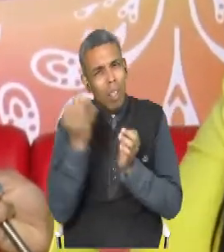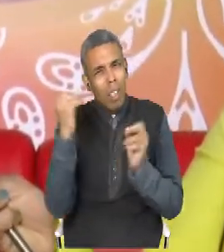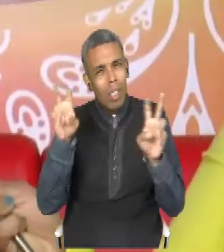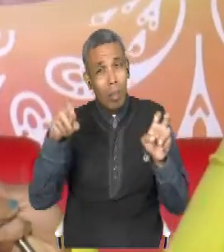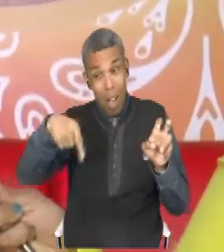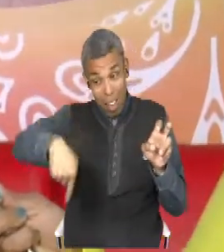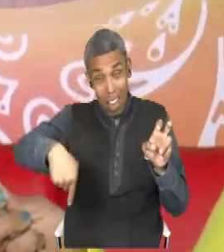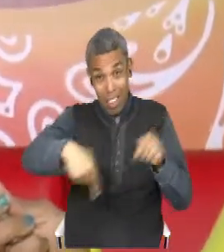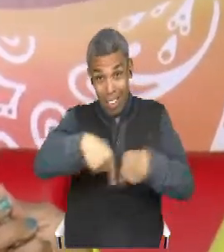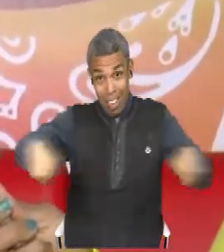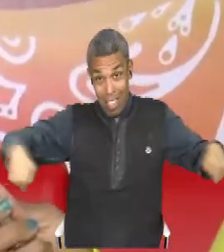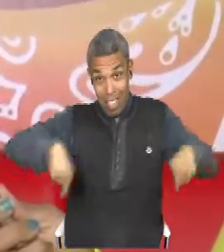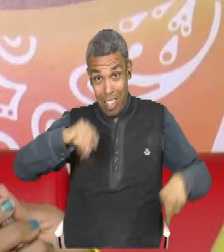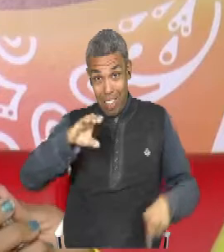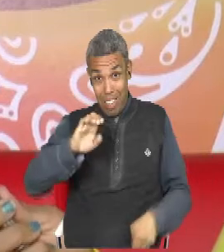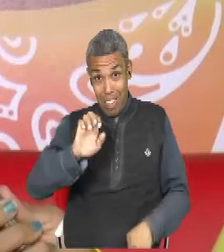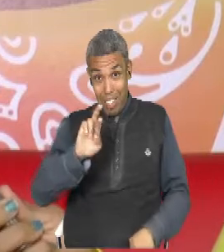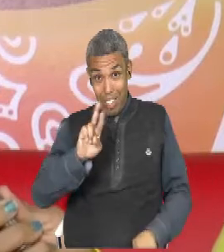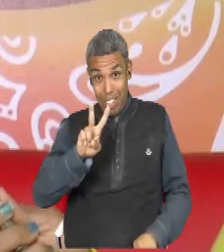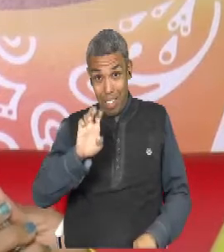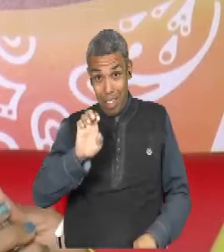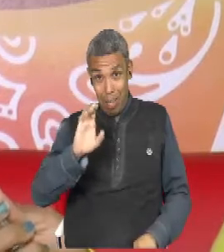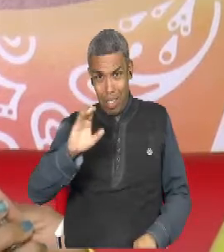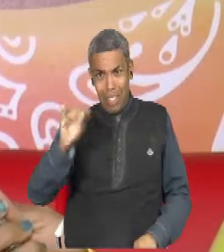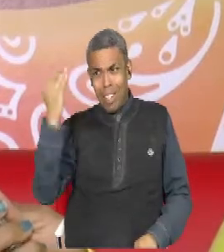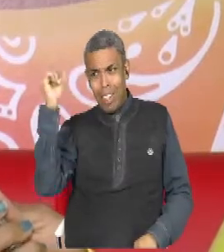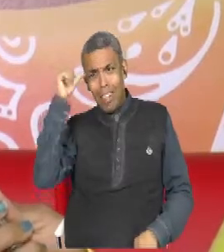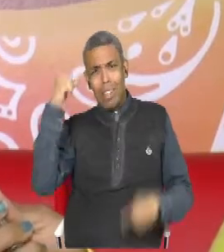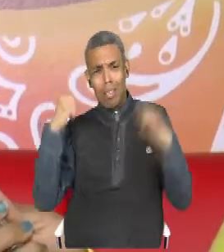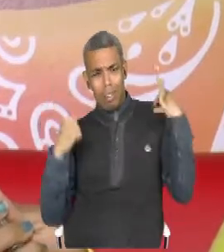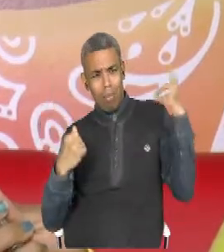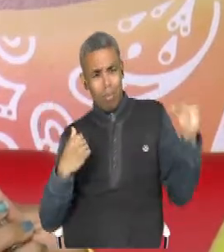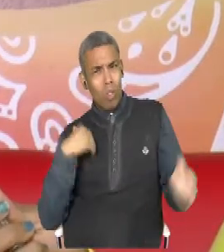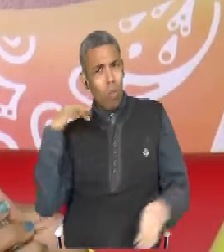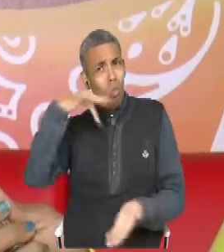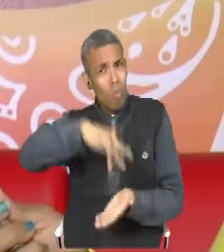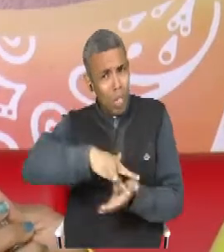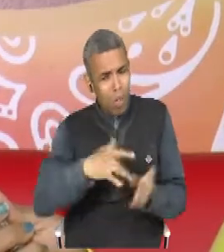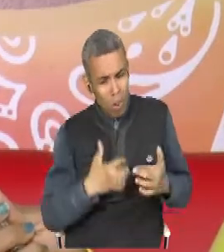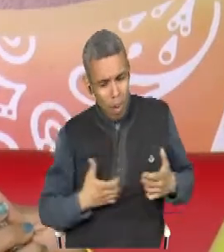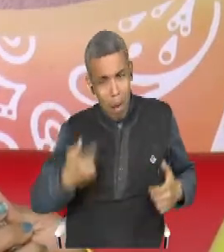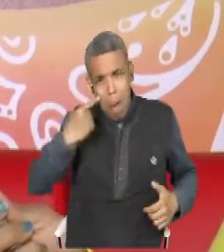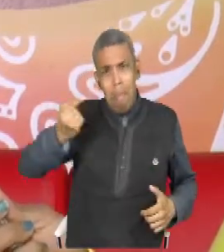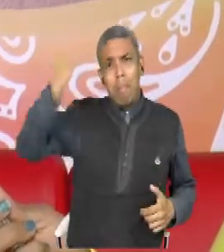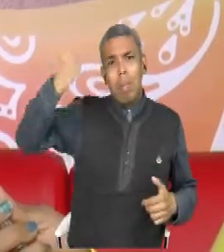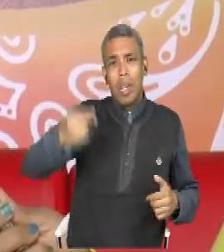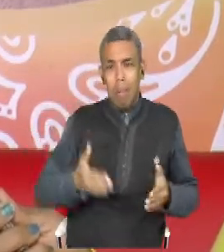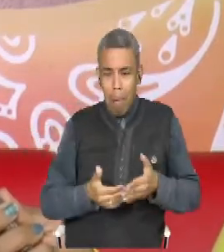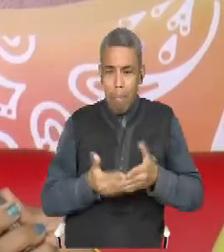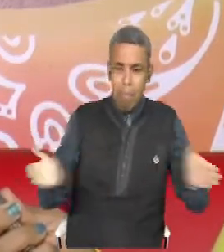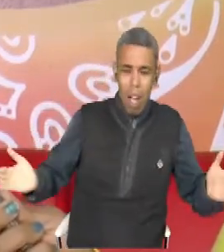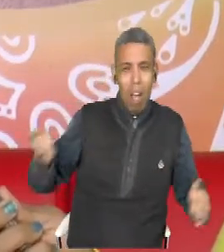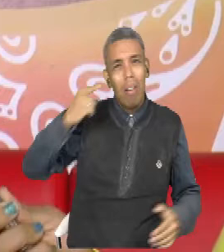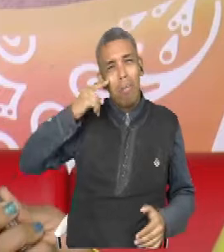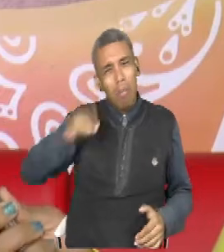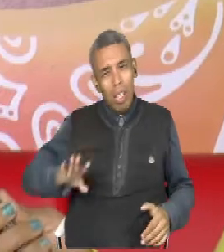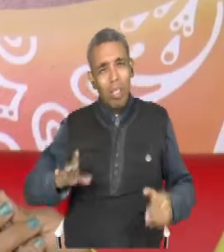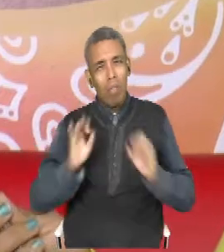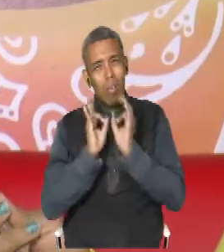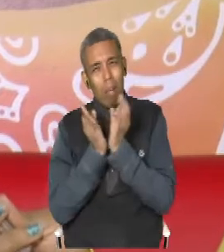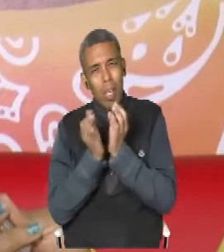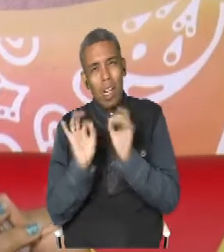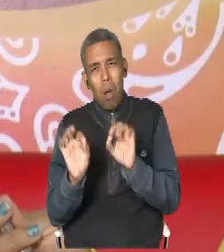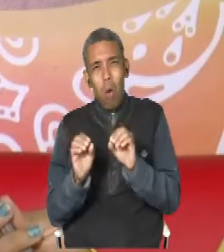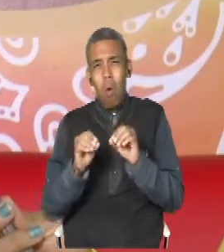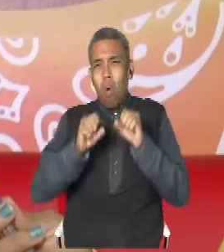gente, los propietarios, y otra sí ya para el comercio. Yo toqué en la de los familiares, pero ya llevamos